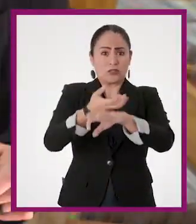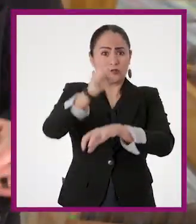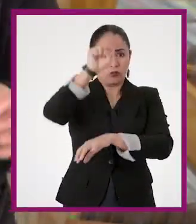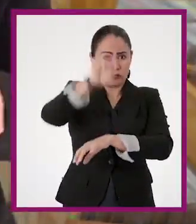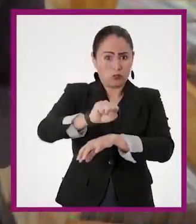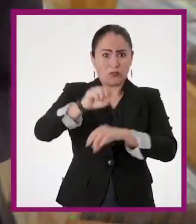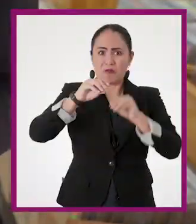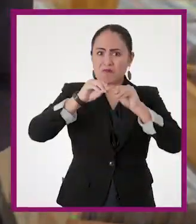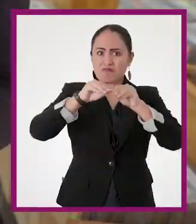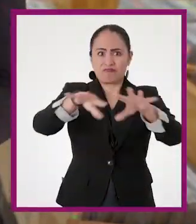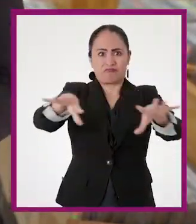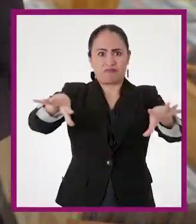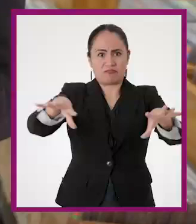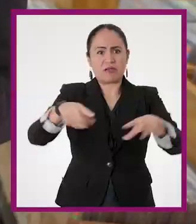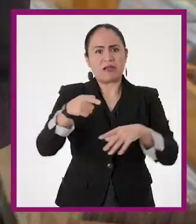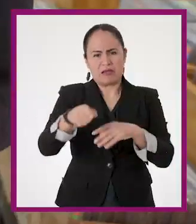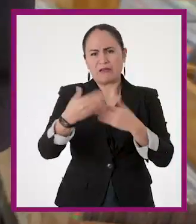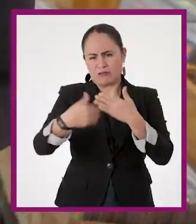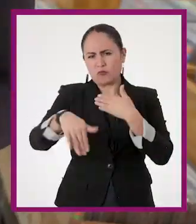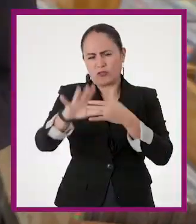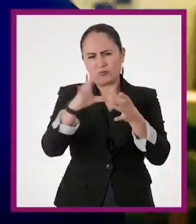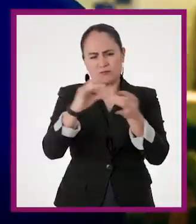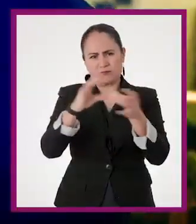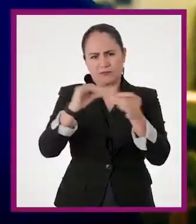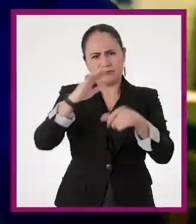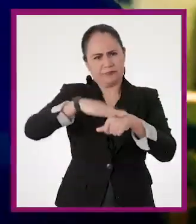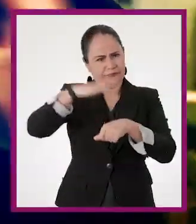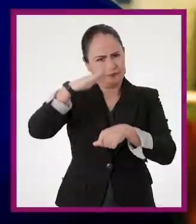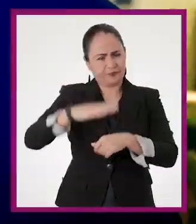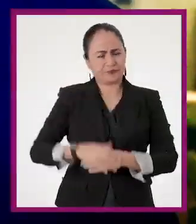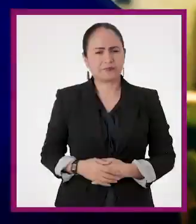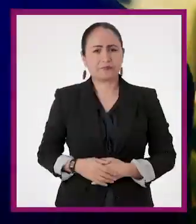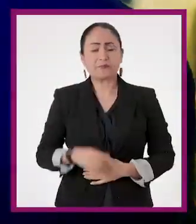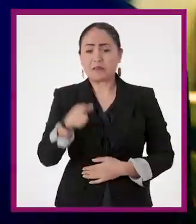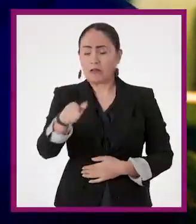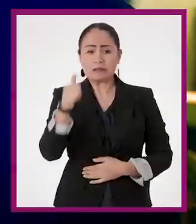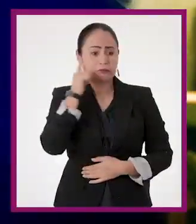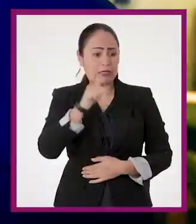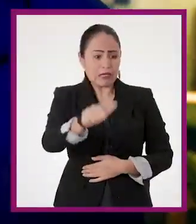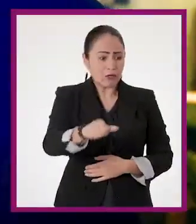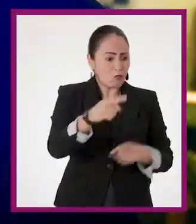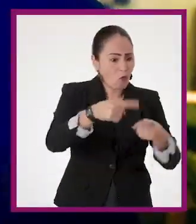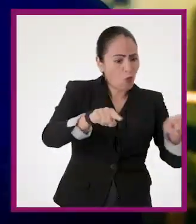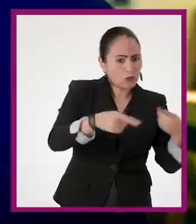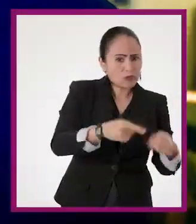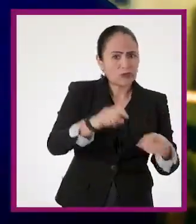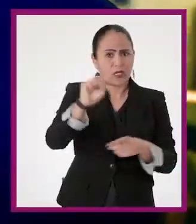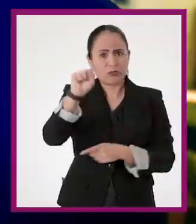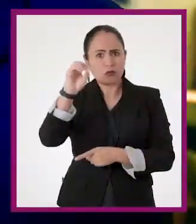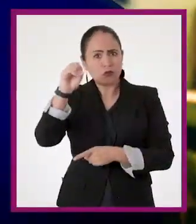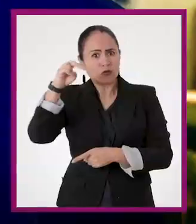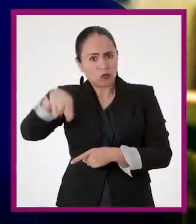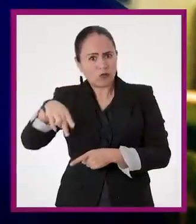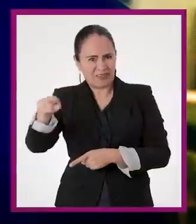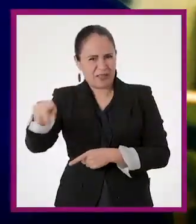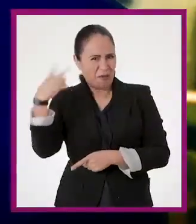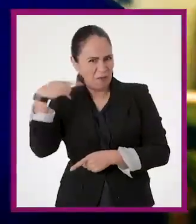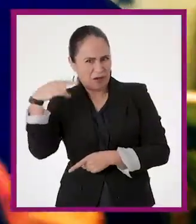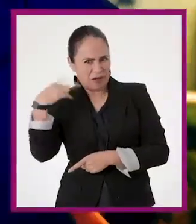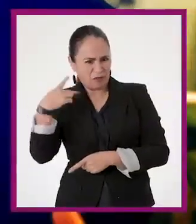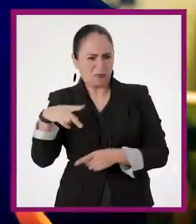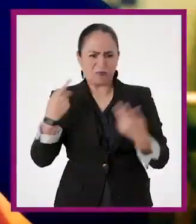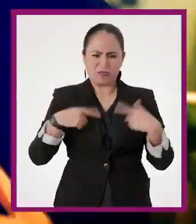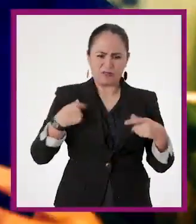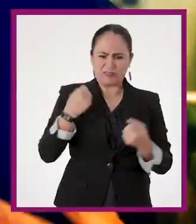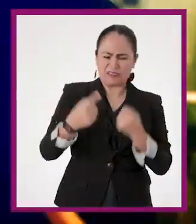que también hablaremos más adelante de ello en esta serie. Y bueno, de pronto en todos lados había son jarocho y bueno, la verdad que había mucha gente